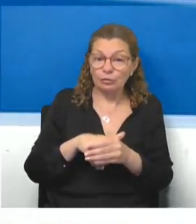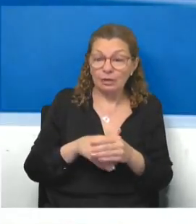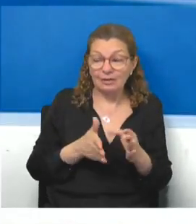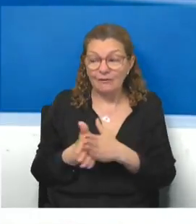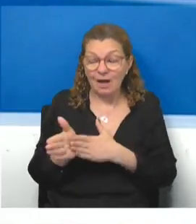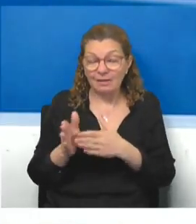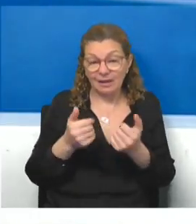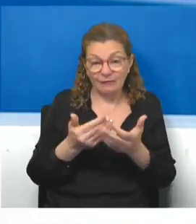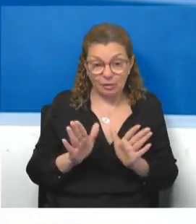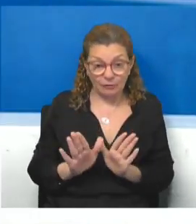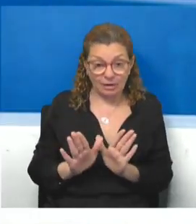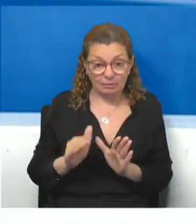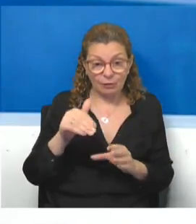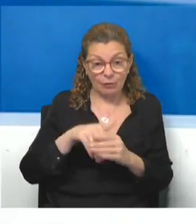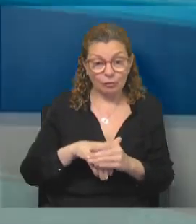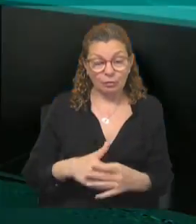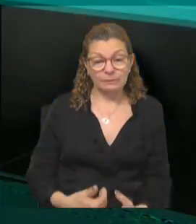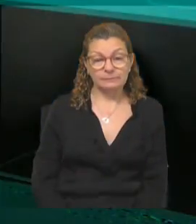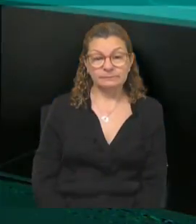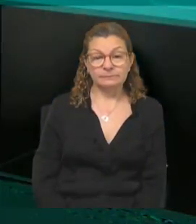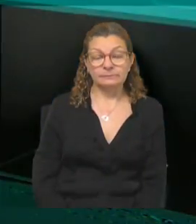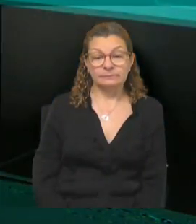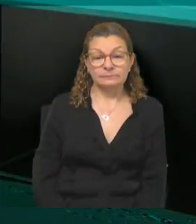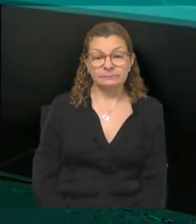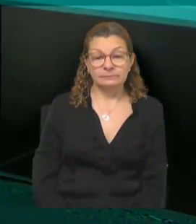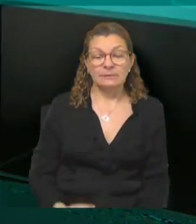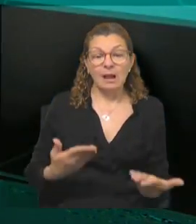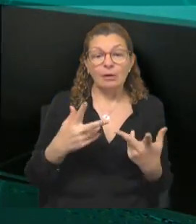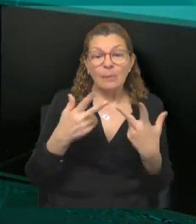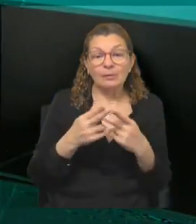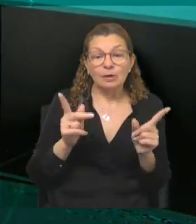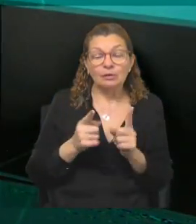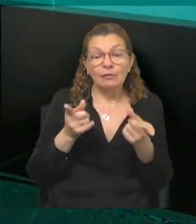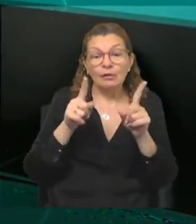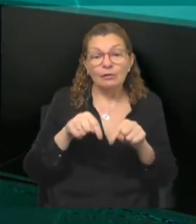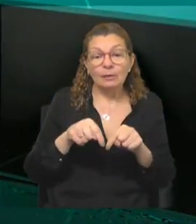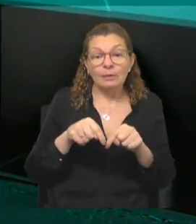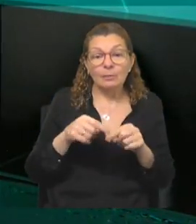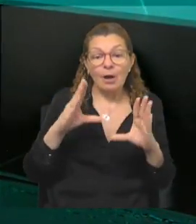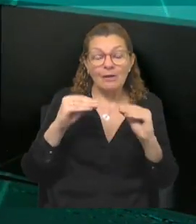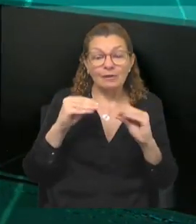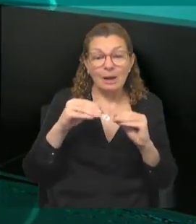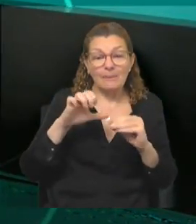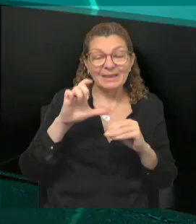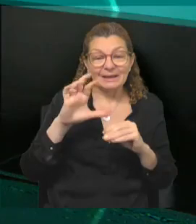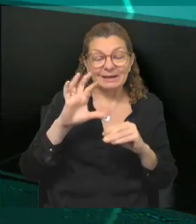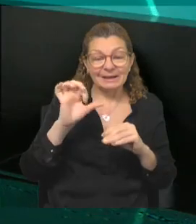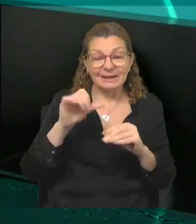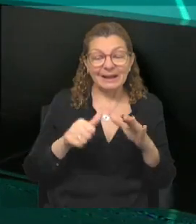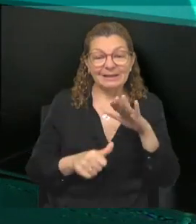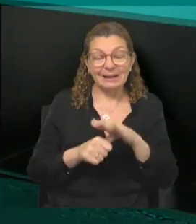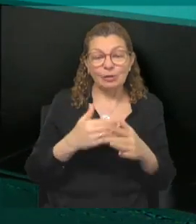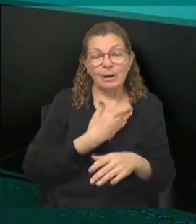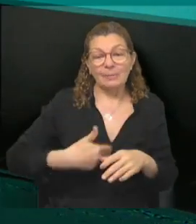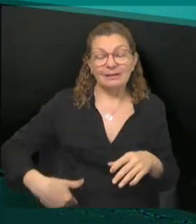votos de Cabildo abierto ahora hacemos una brevísima pausa a la vuelta de la misma estaremos dialogando con Pablo mierez candidato a la